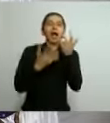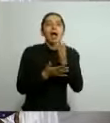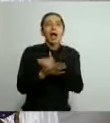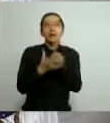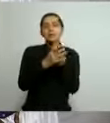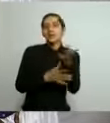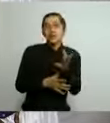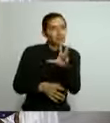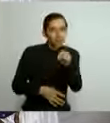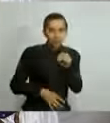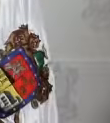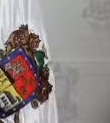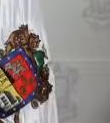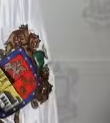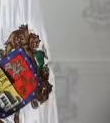las ganas de salir.